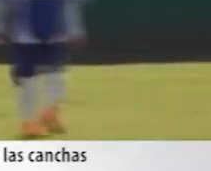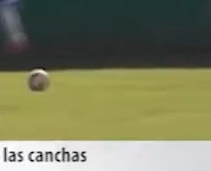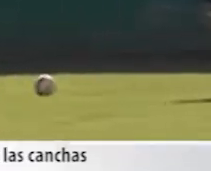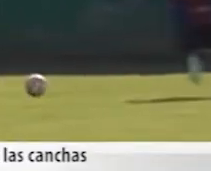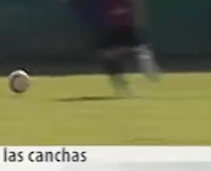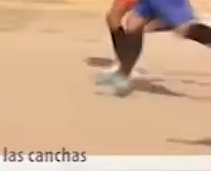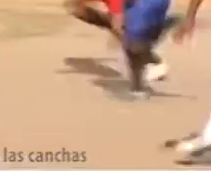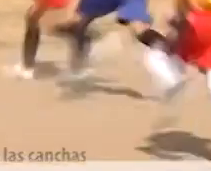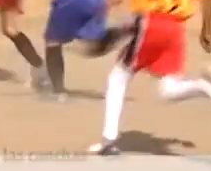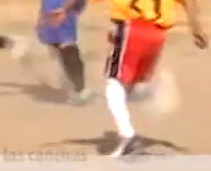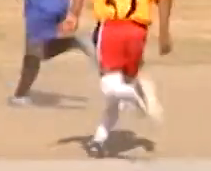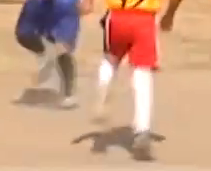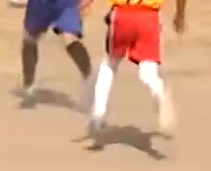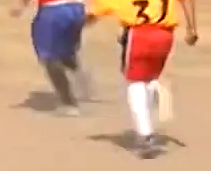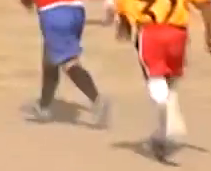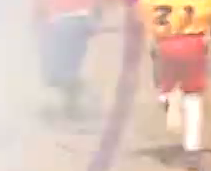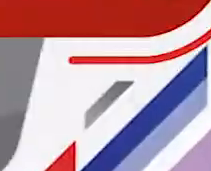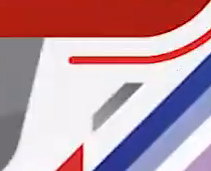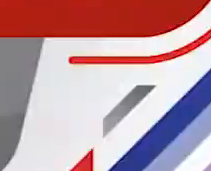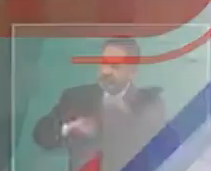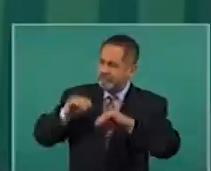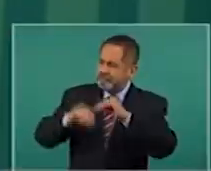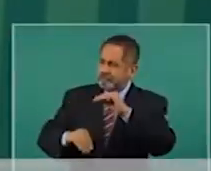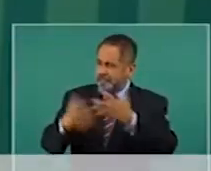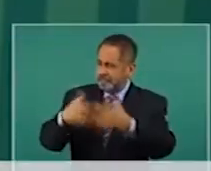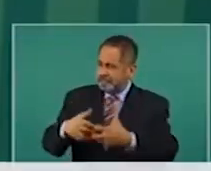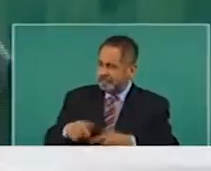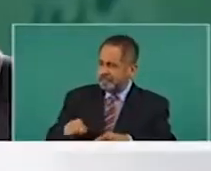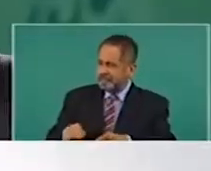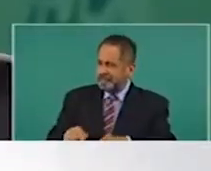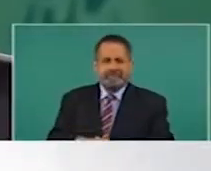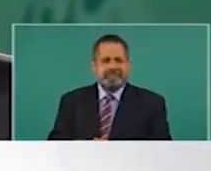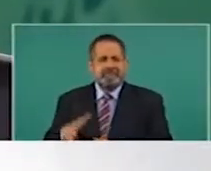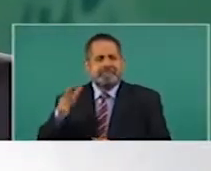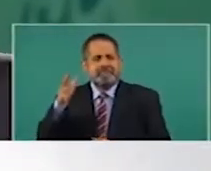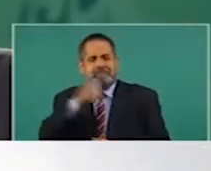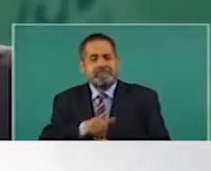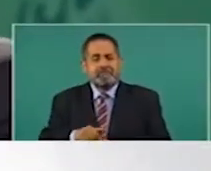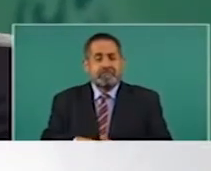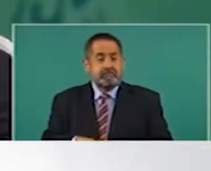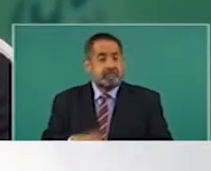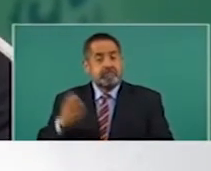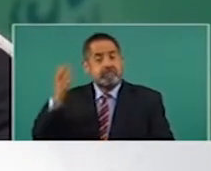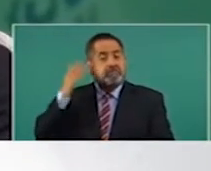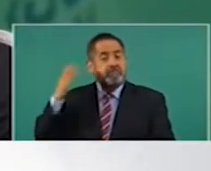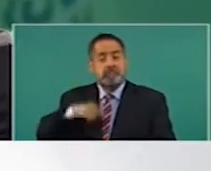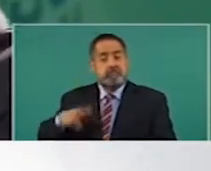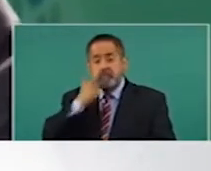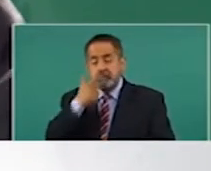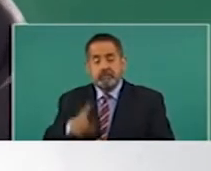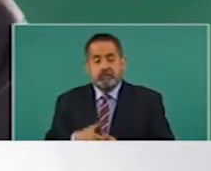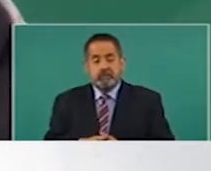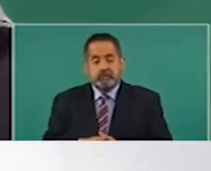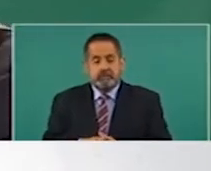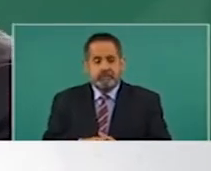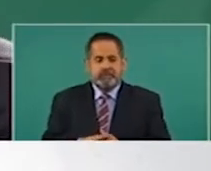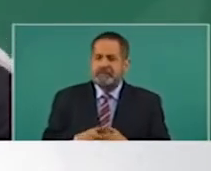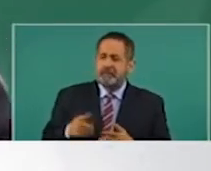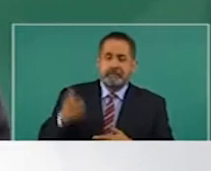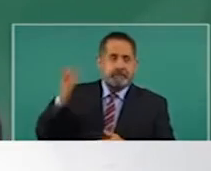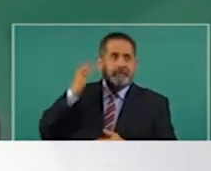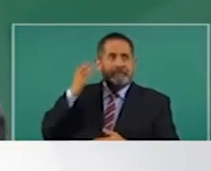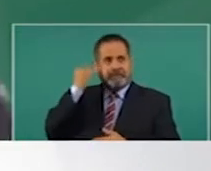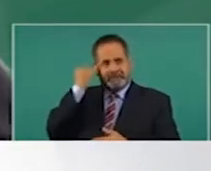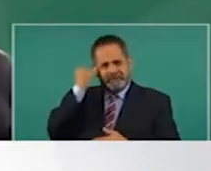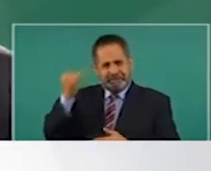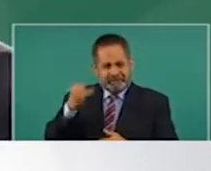de la asociación, Miguel Águila. Aseguró el presidente Andrés Manuel López Obrador. Al lamentar la ejecución en pleno